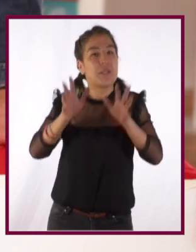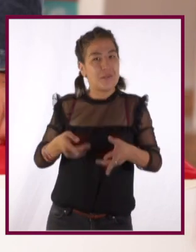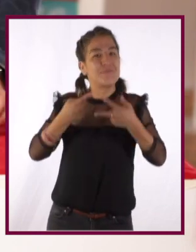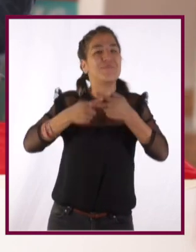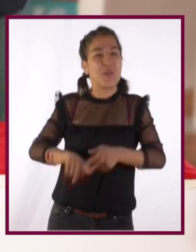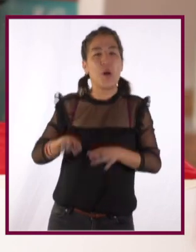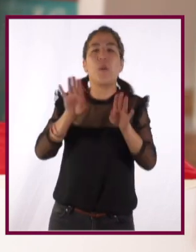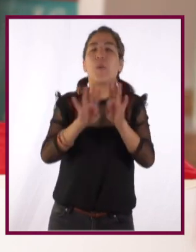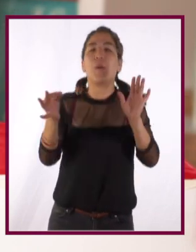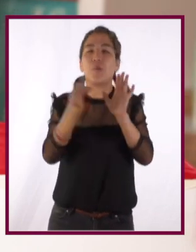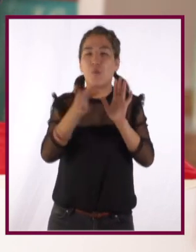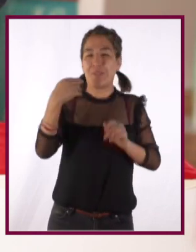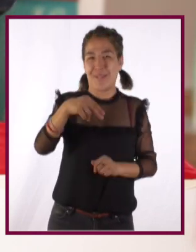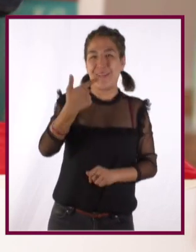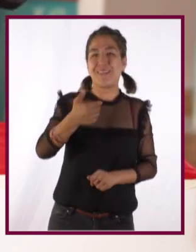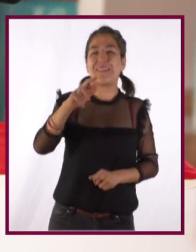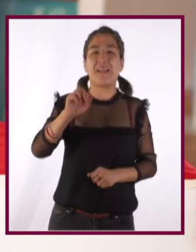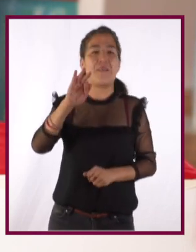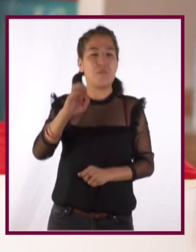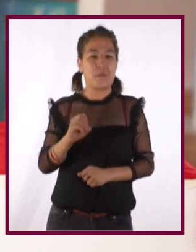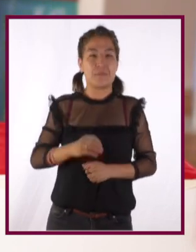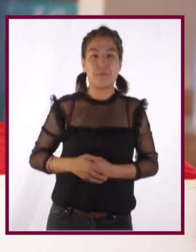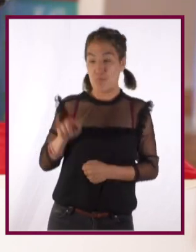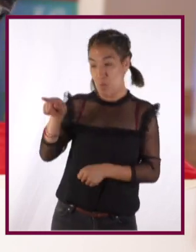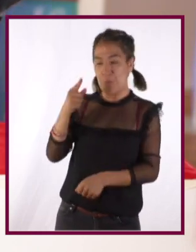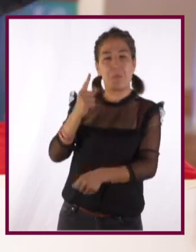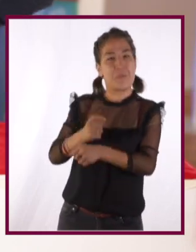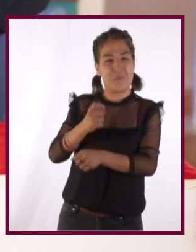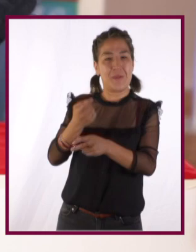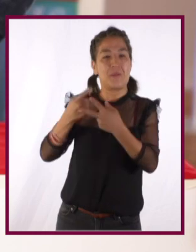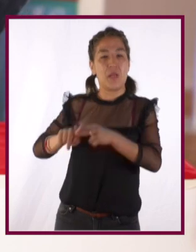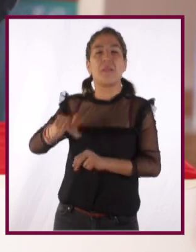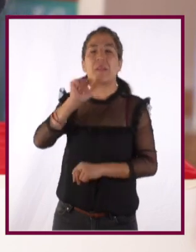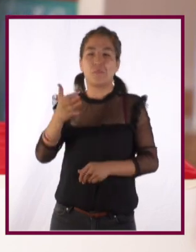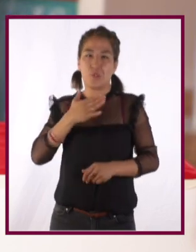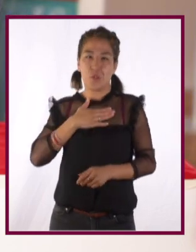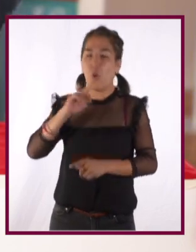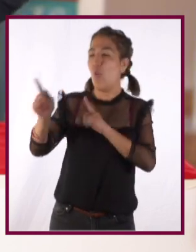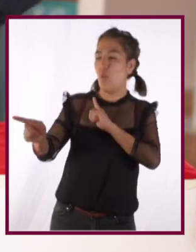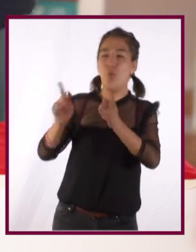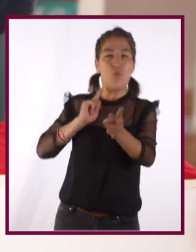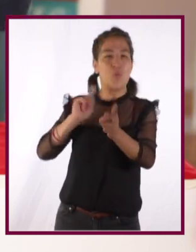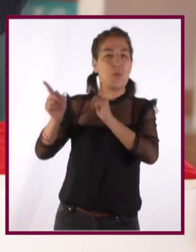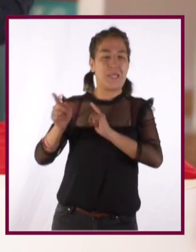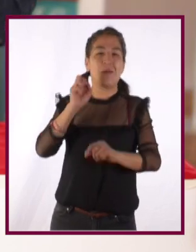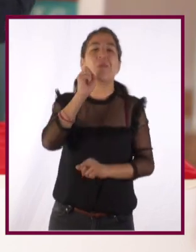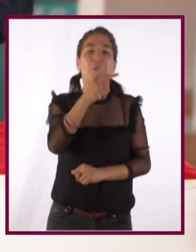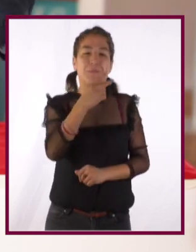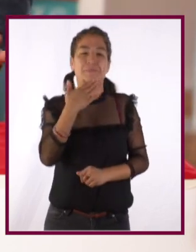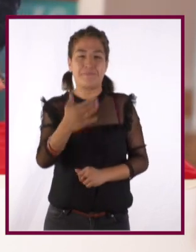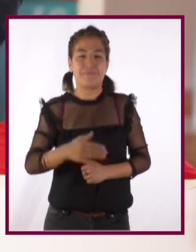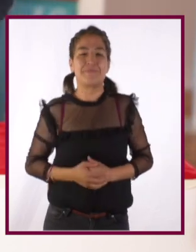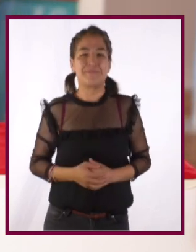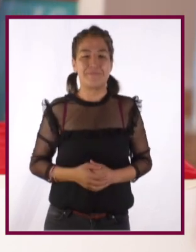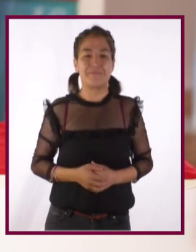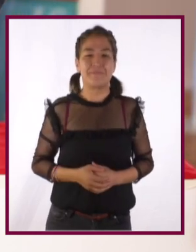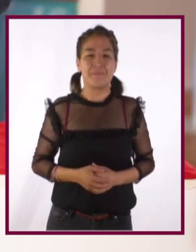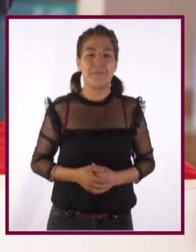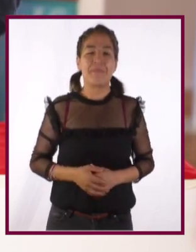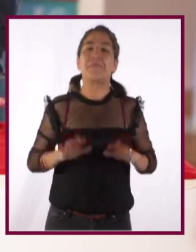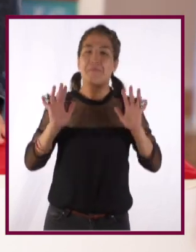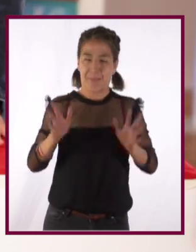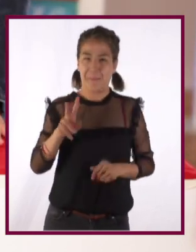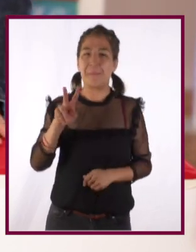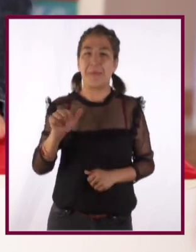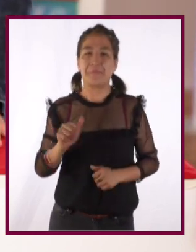se ven con un grafo. Ok, muy bien. ¿Va? Venga. Tú empieza esta y la que sigue yo y así una y una. ¿va? Ok, me parece